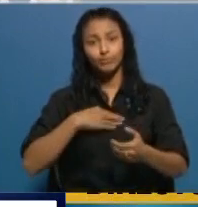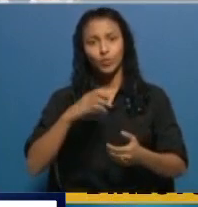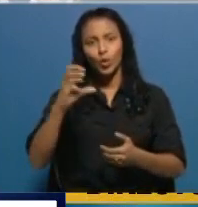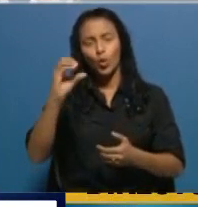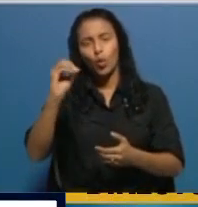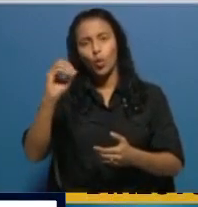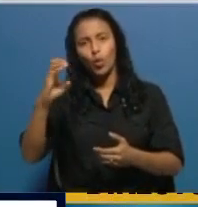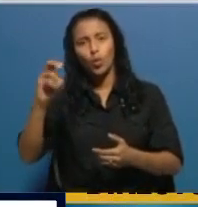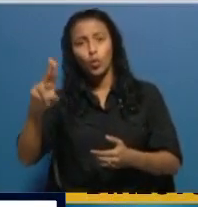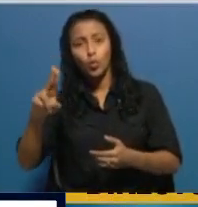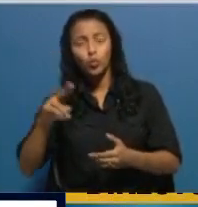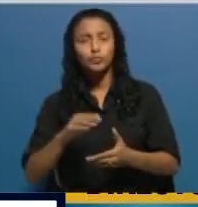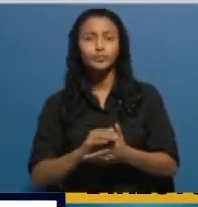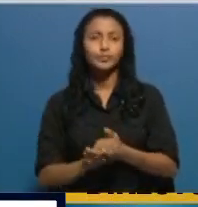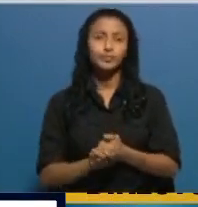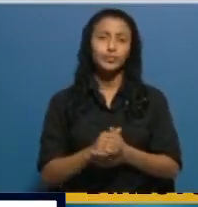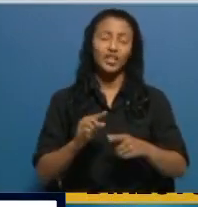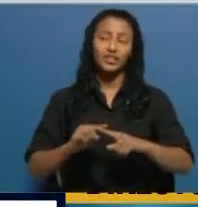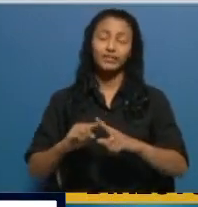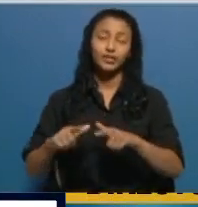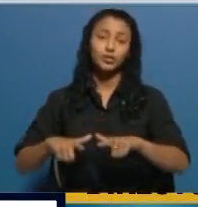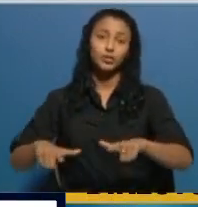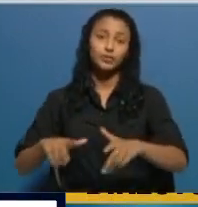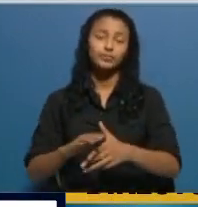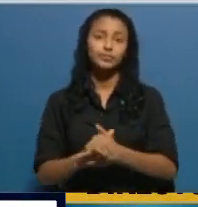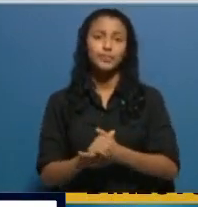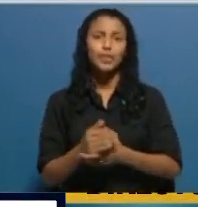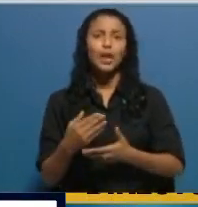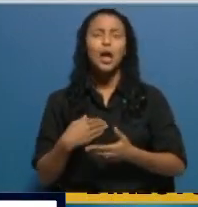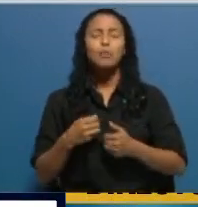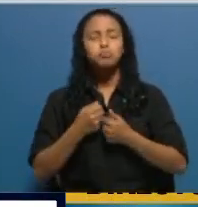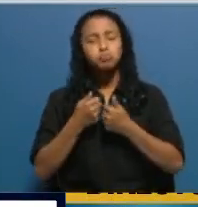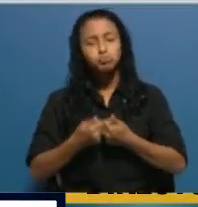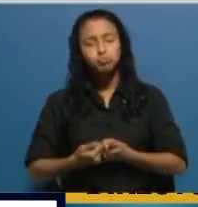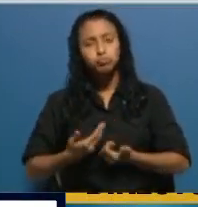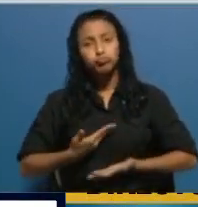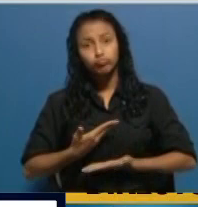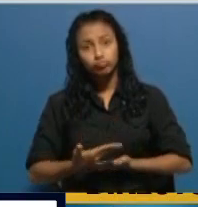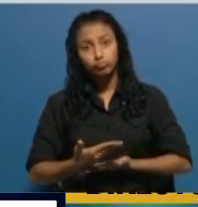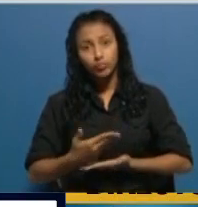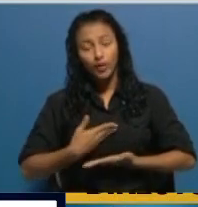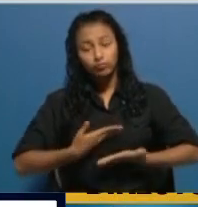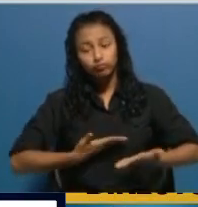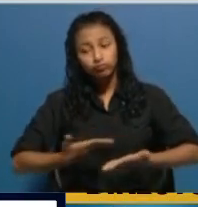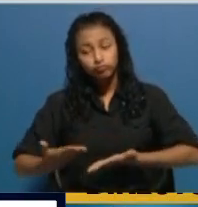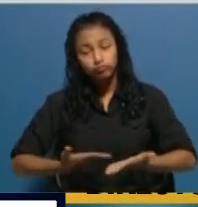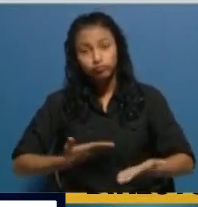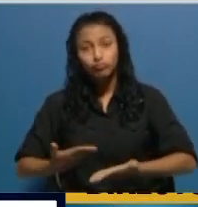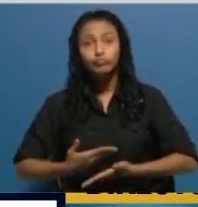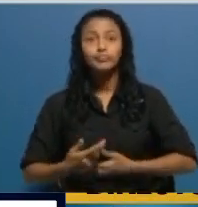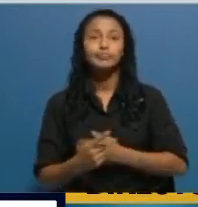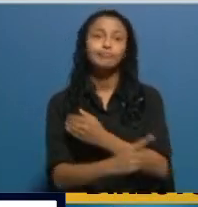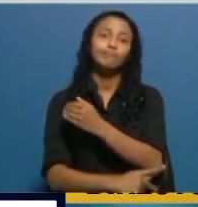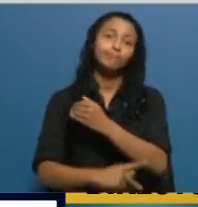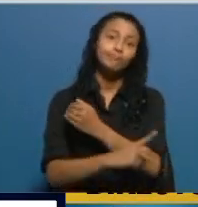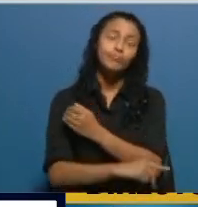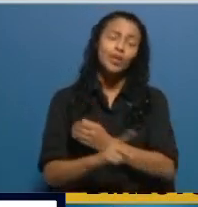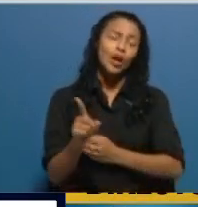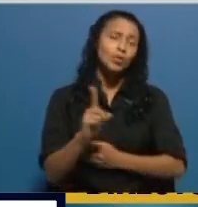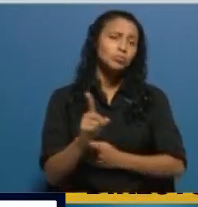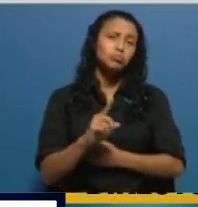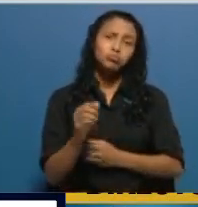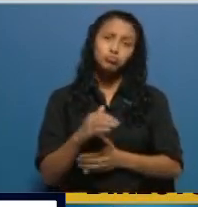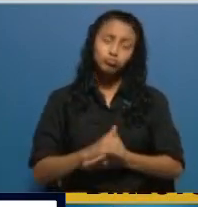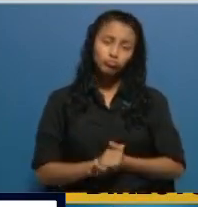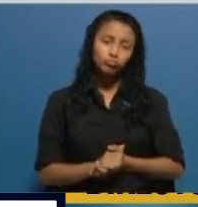minas y santamaría que me han dado la oportunidad de estar aquí para servirle a la patria no los defraudaré